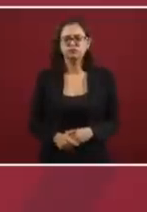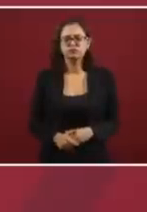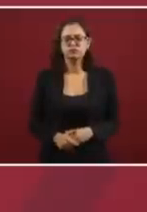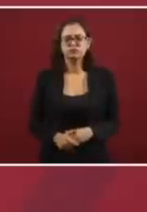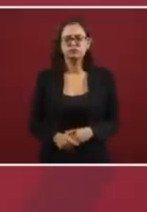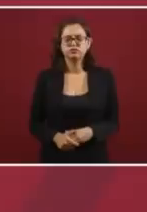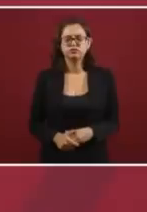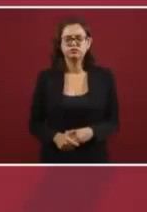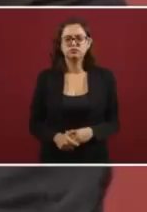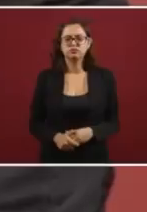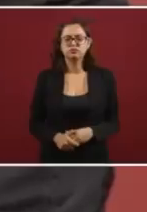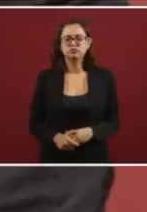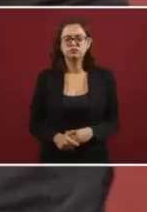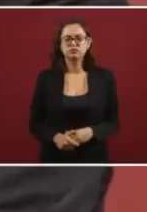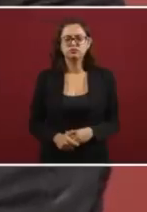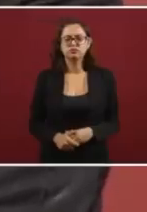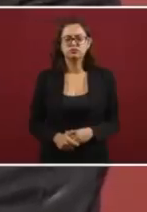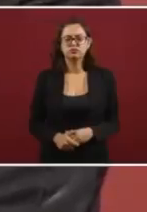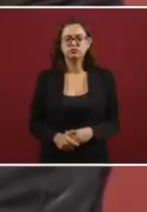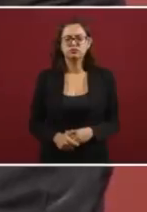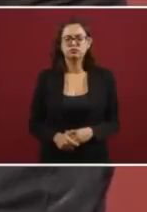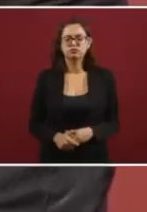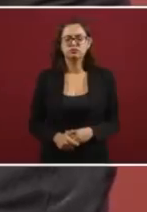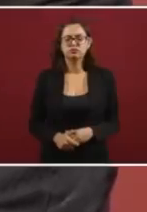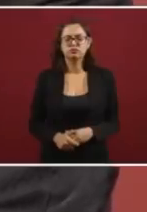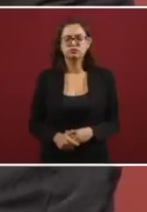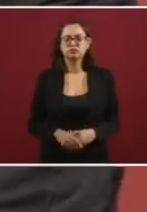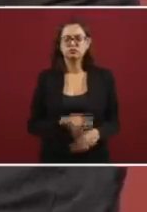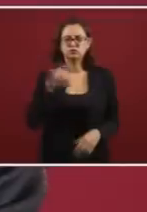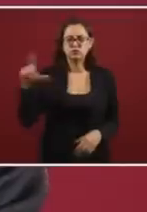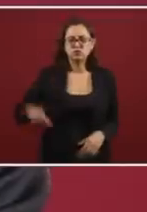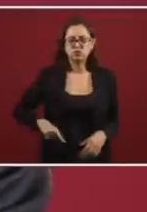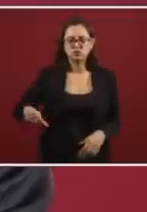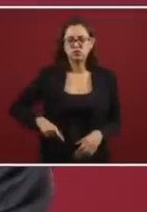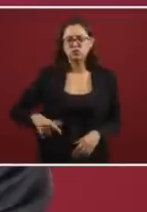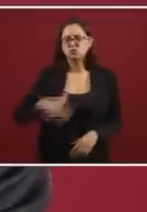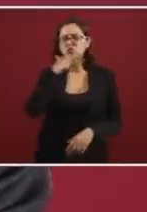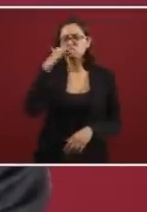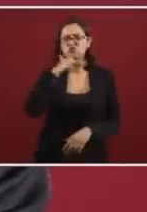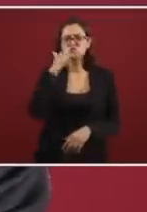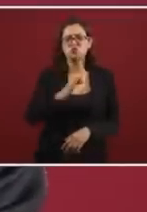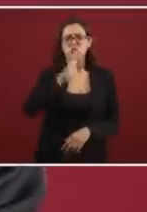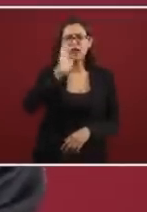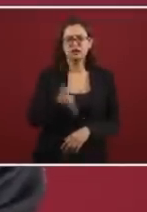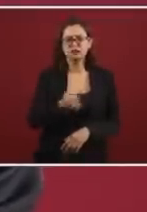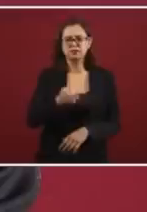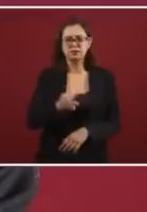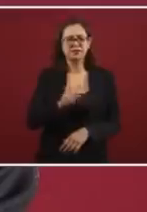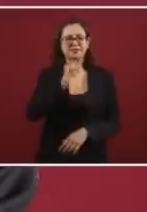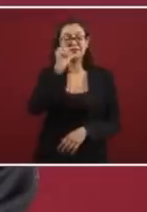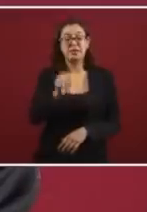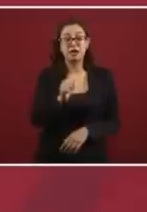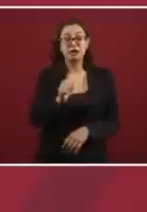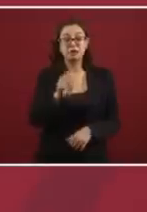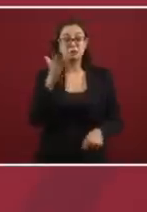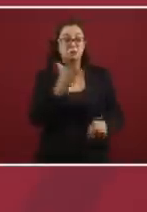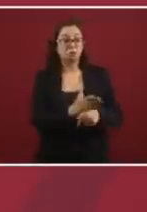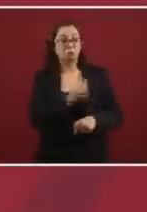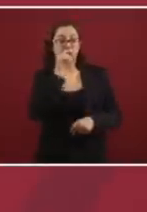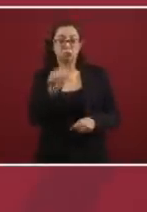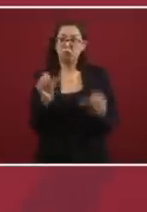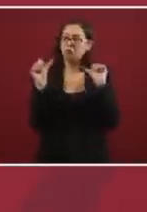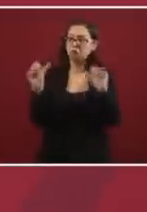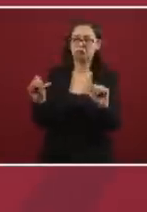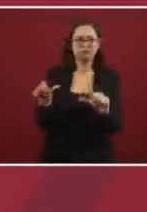no se acepta en este gobierno la corrupción ni hay impunidad todo